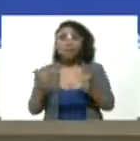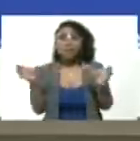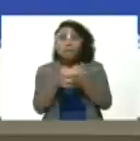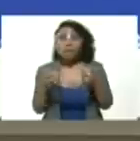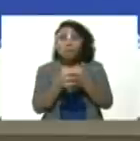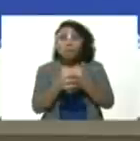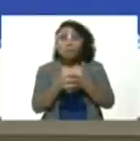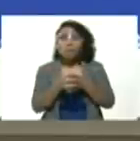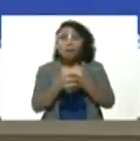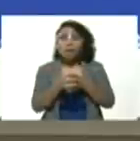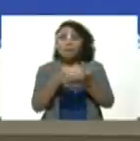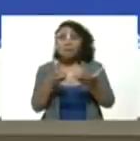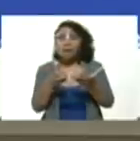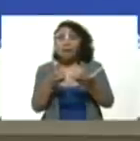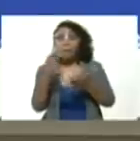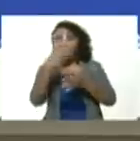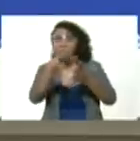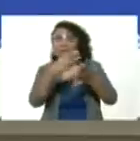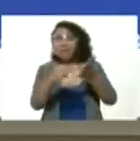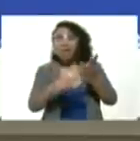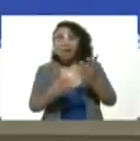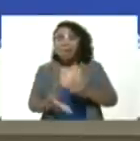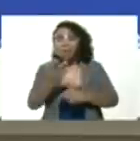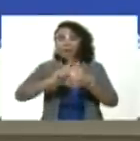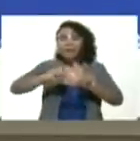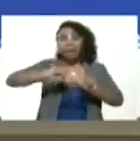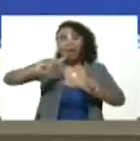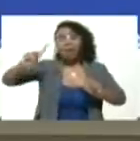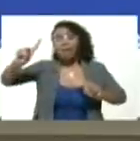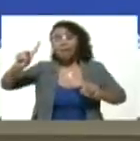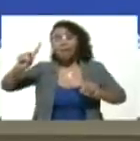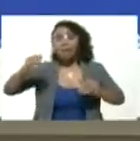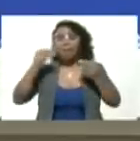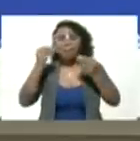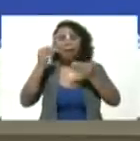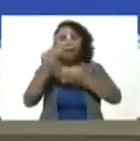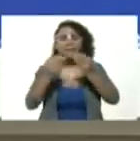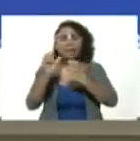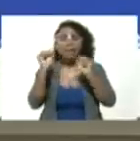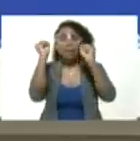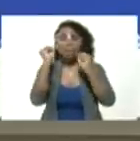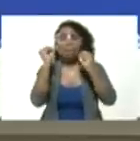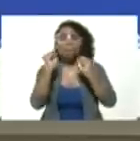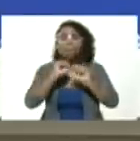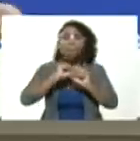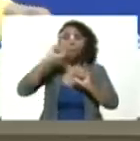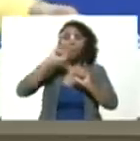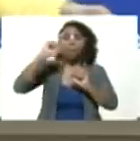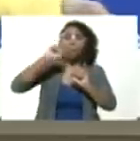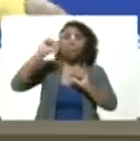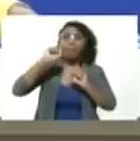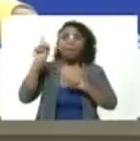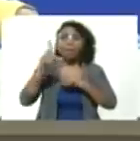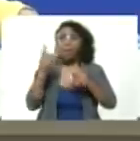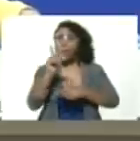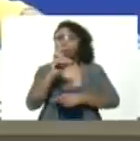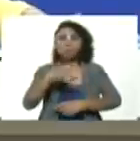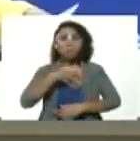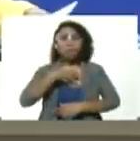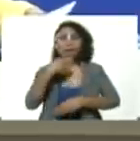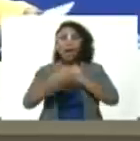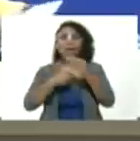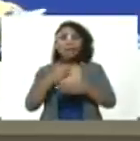bombas, de equipos de energía para estas bombas, donde dicen que no pueden